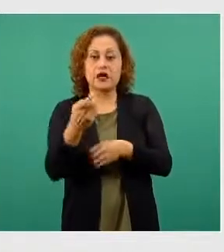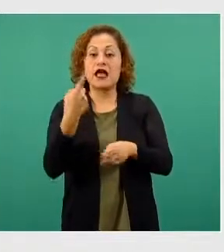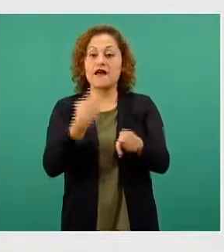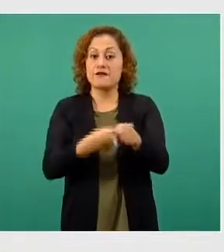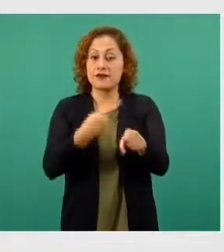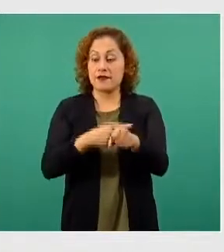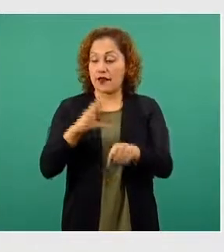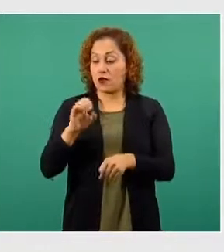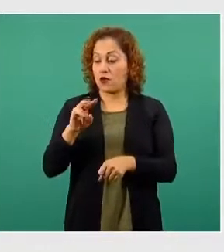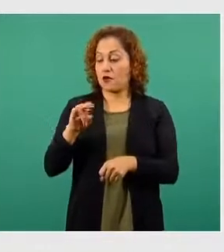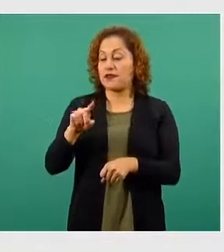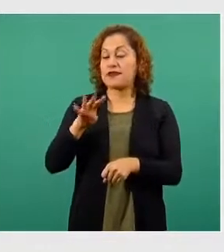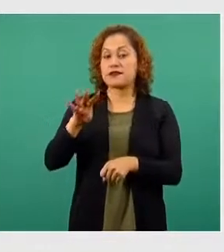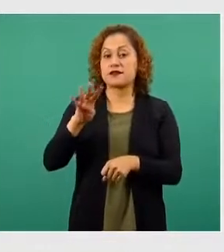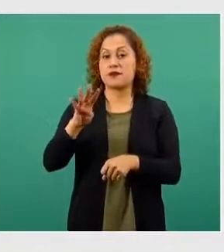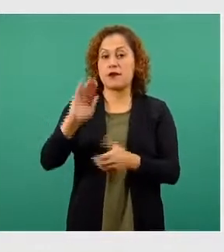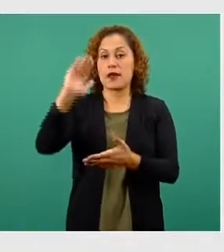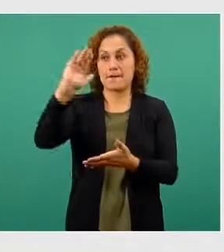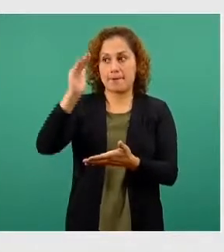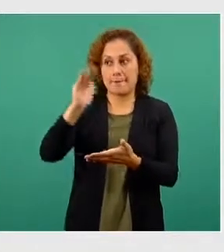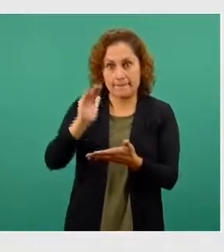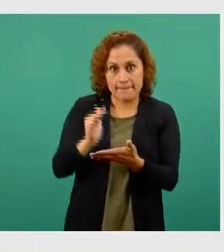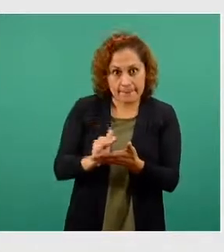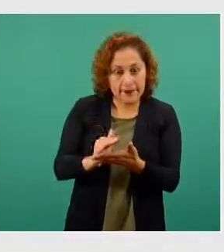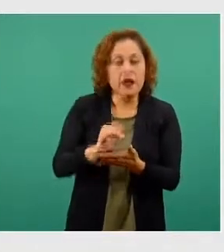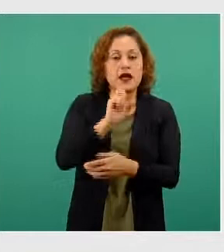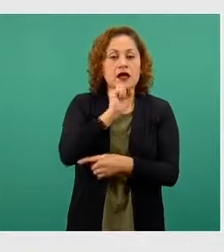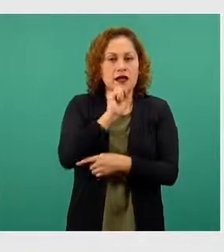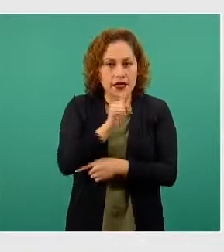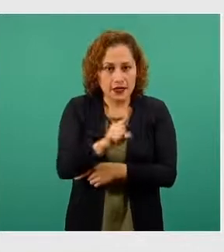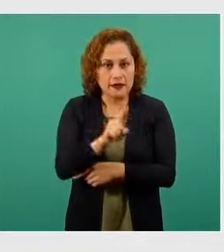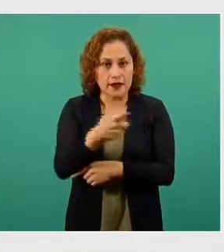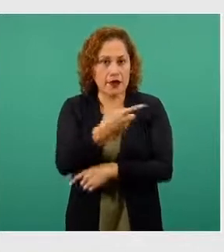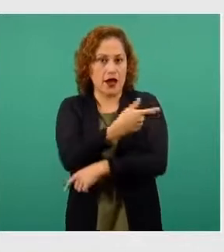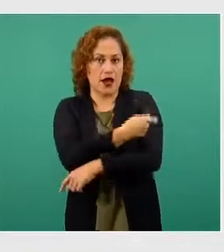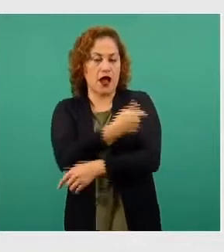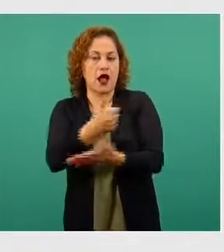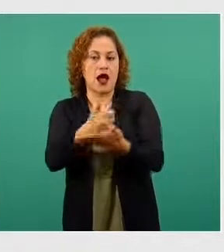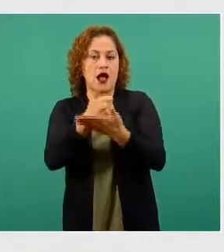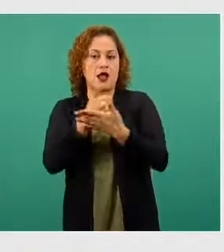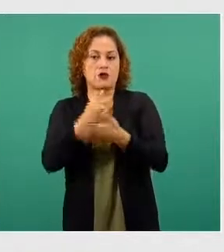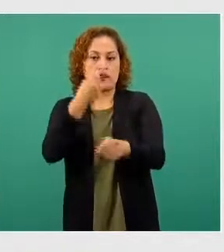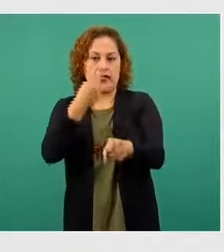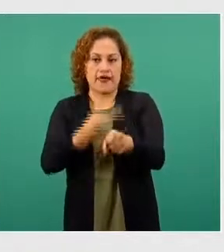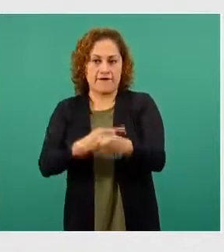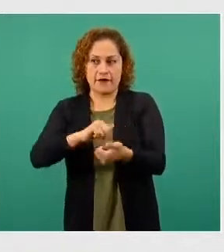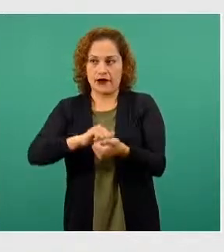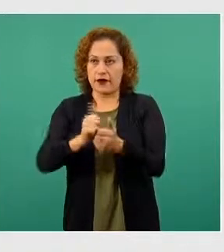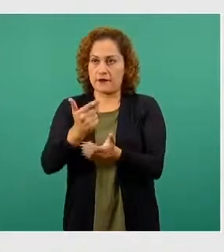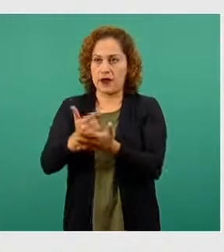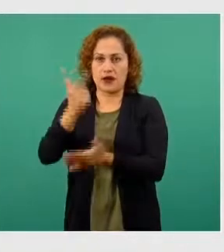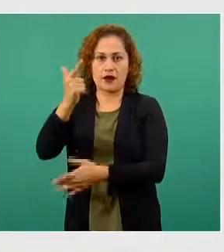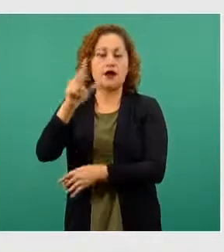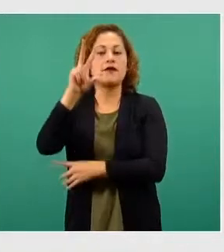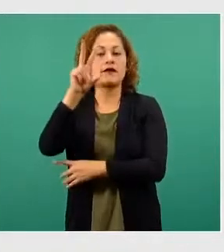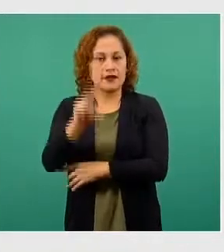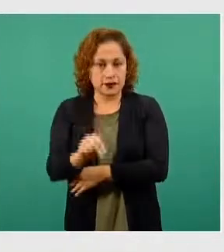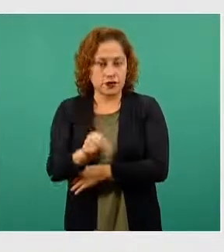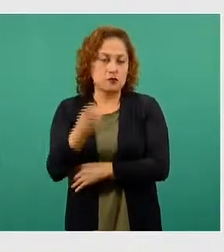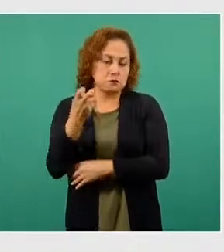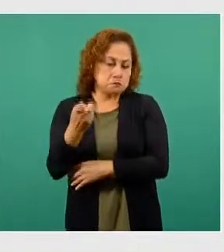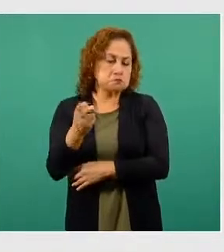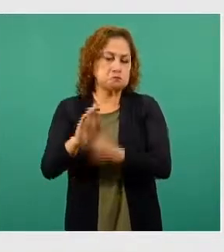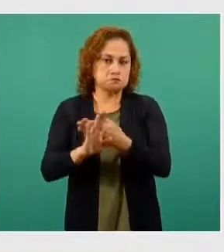enfermedad COVID-19 y obviamente las consecuencias que en algunos casos suele ser grave también, que produce esta